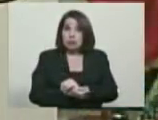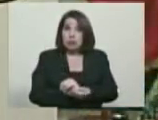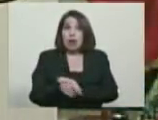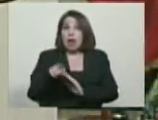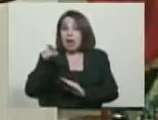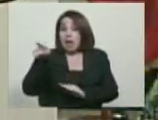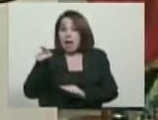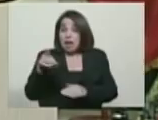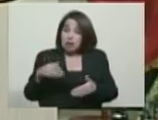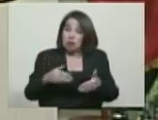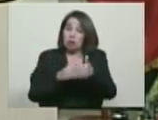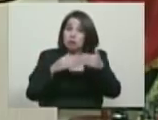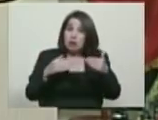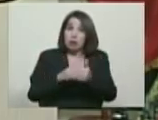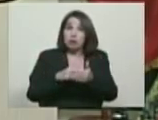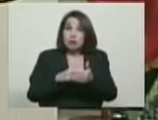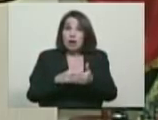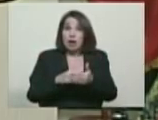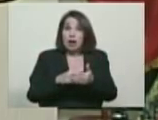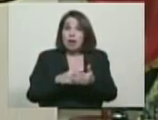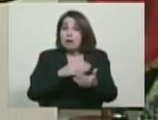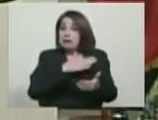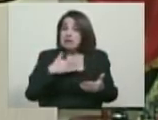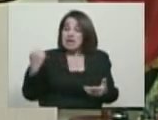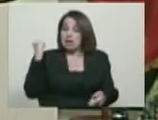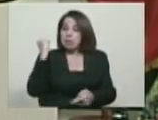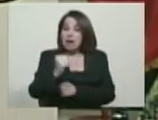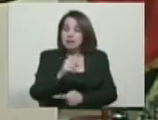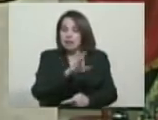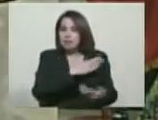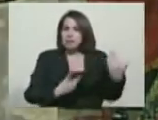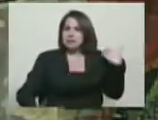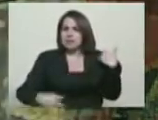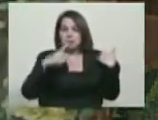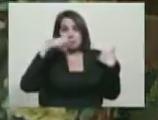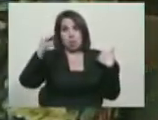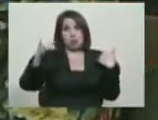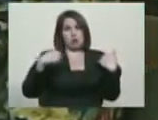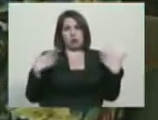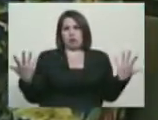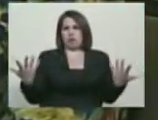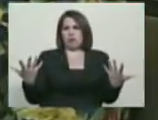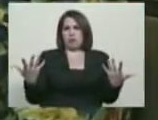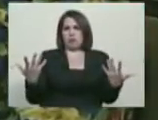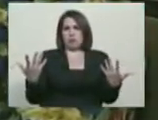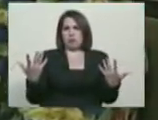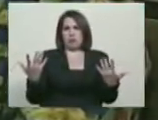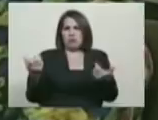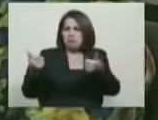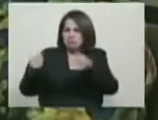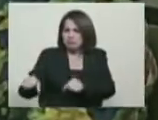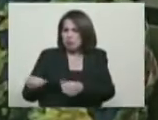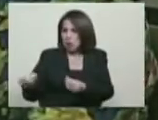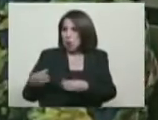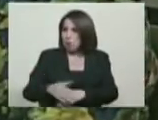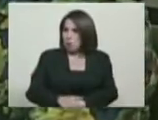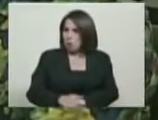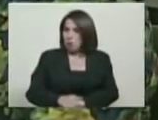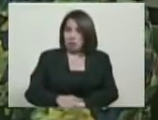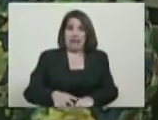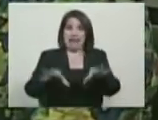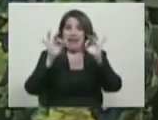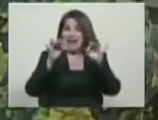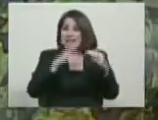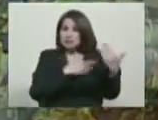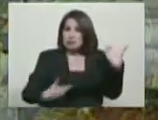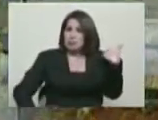matar. También lo reprocho ese intento, lo condeno profundamente. Porque a una persona electa por su